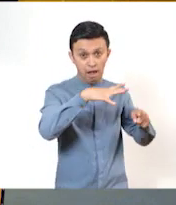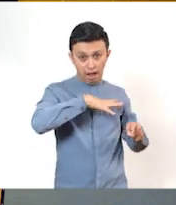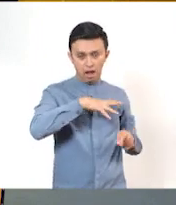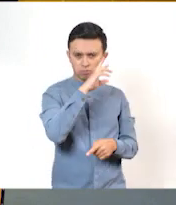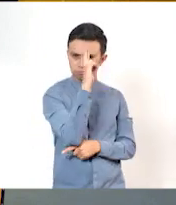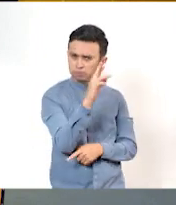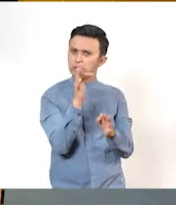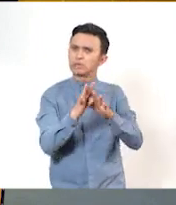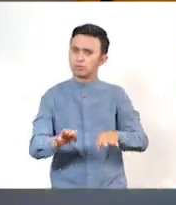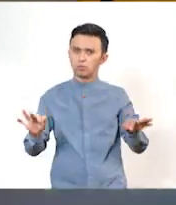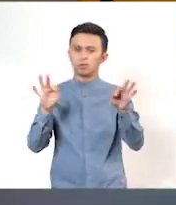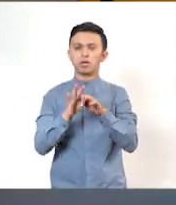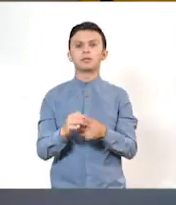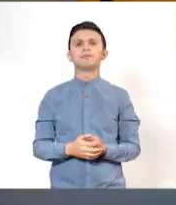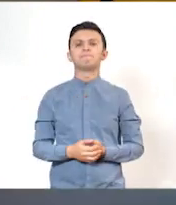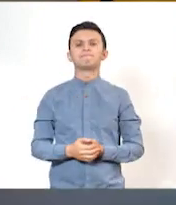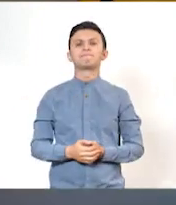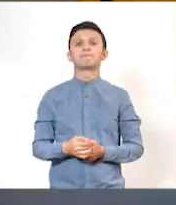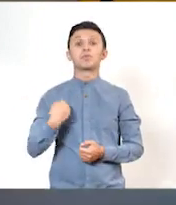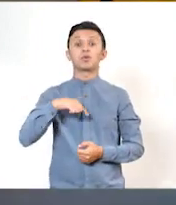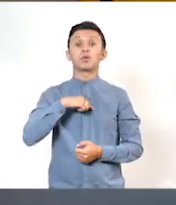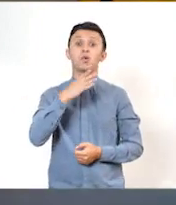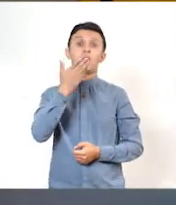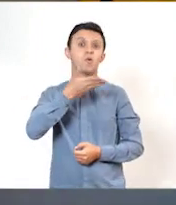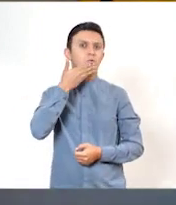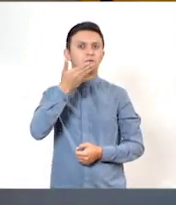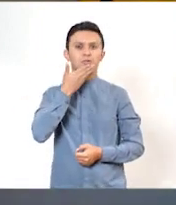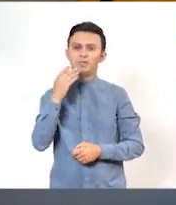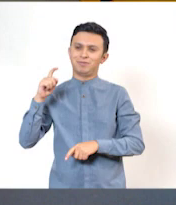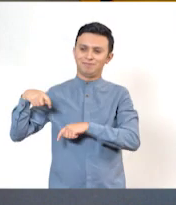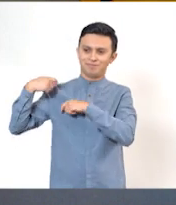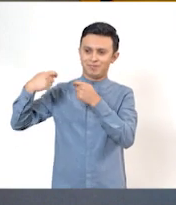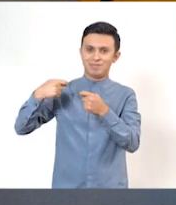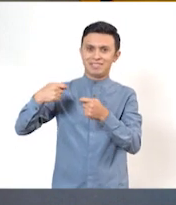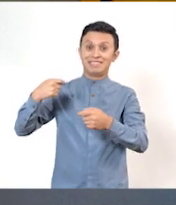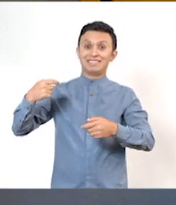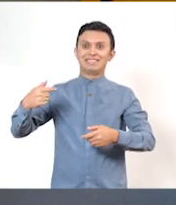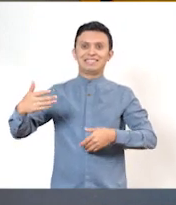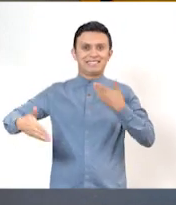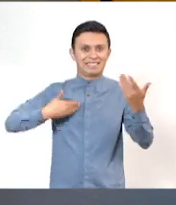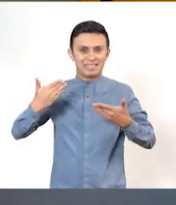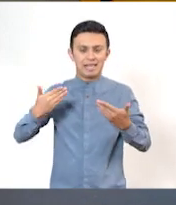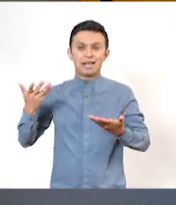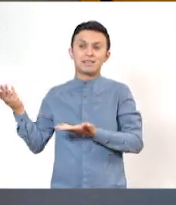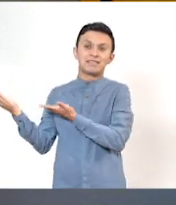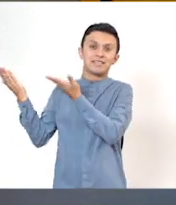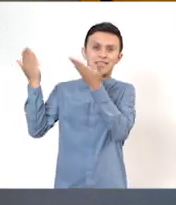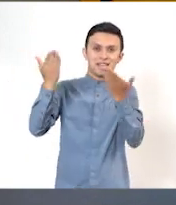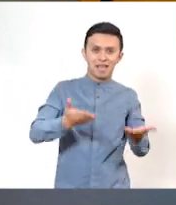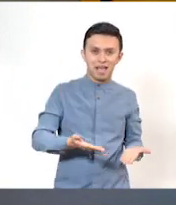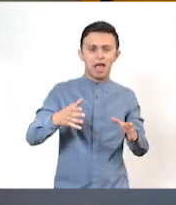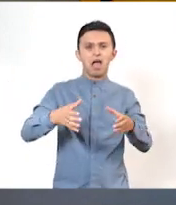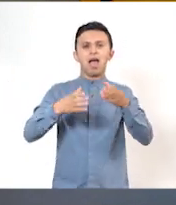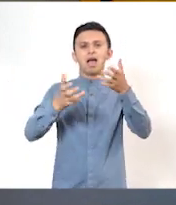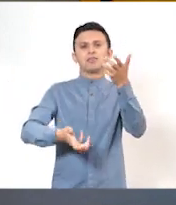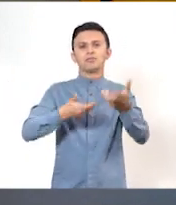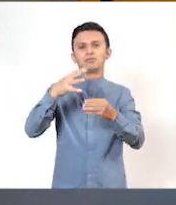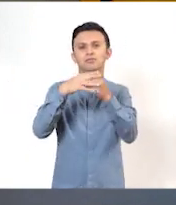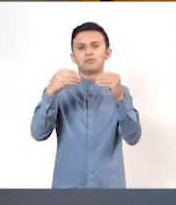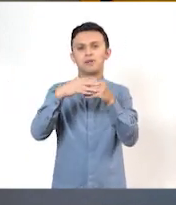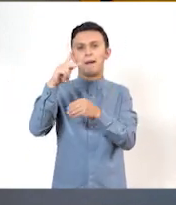distintas a la nuestra. Y para festejar nuestras tradiciones y costumbres trajimos un delicioso